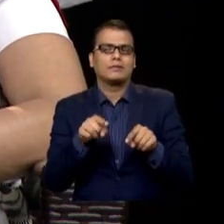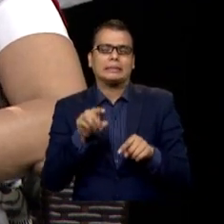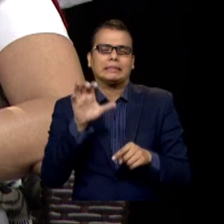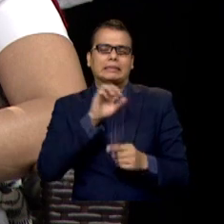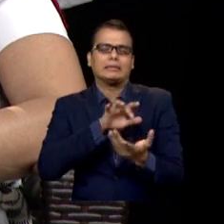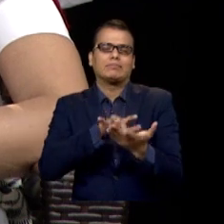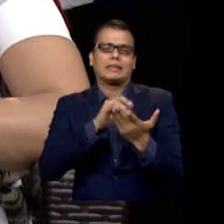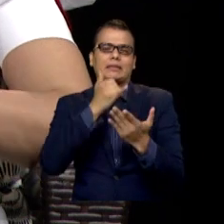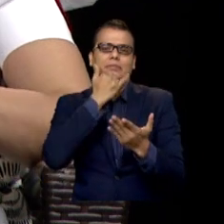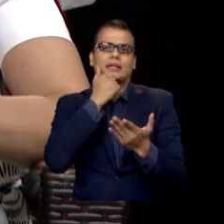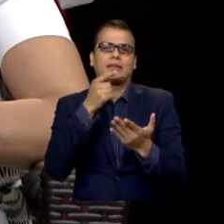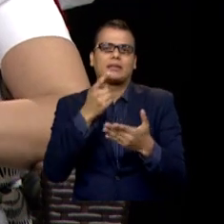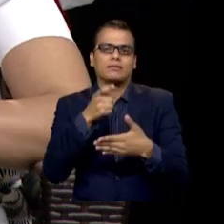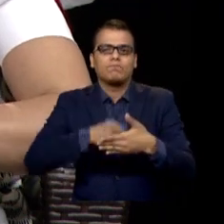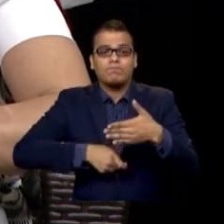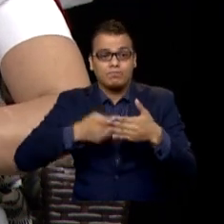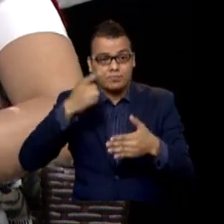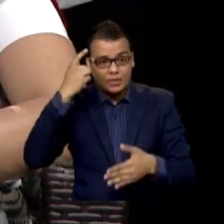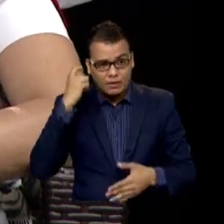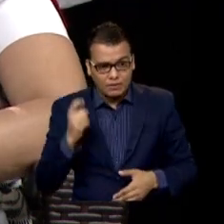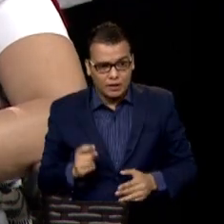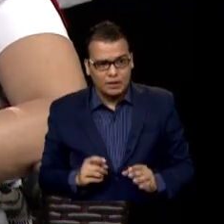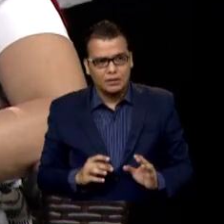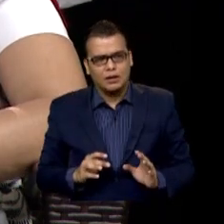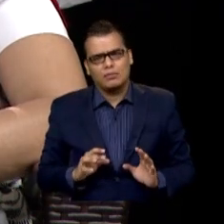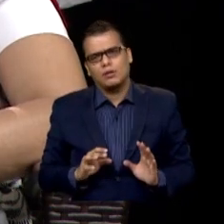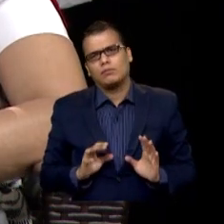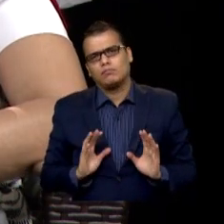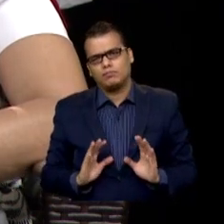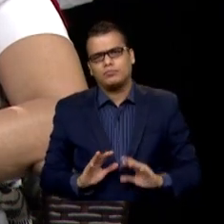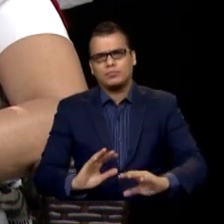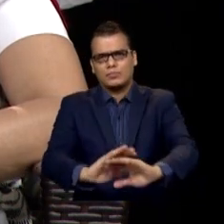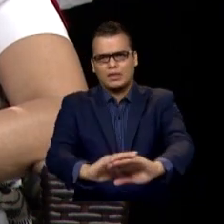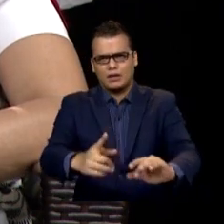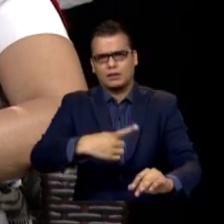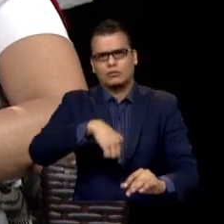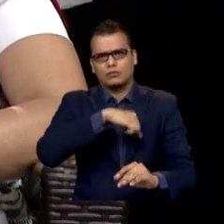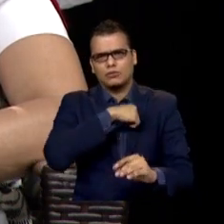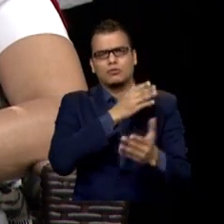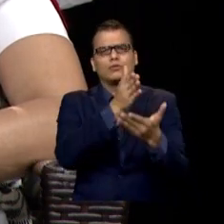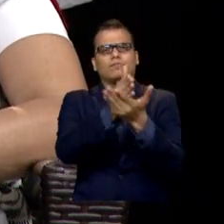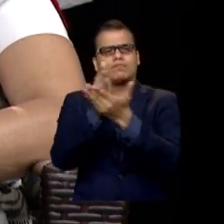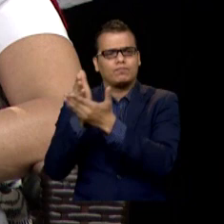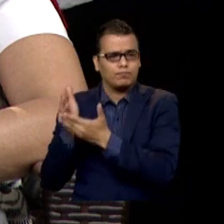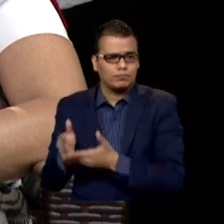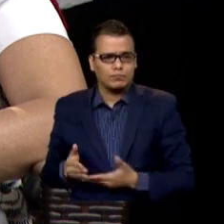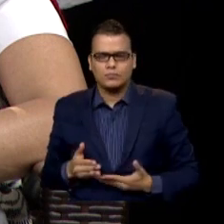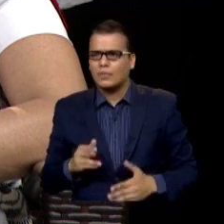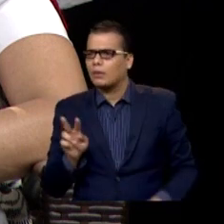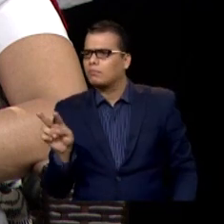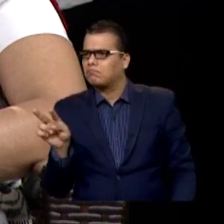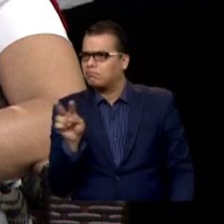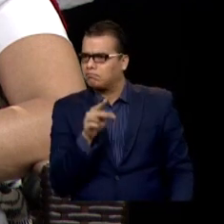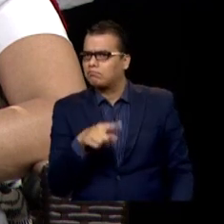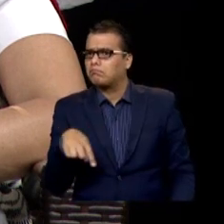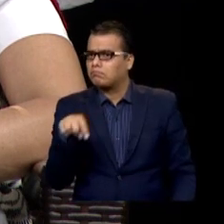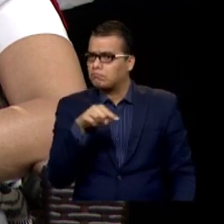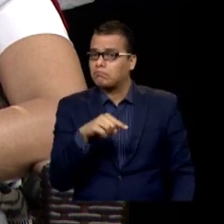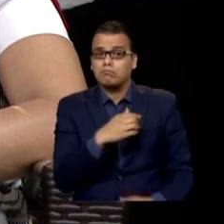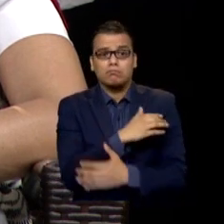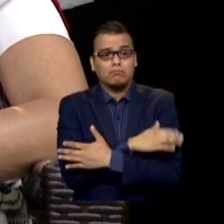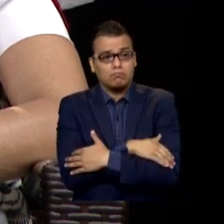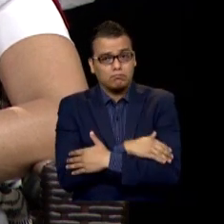resultados. Sin embargo, sí hemos evidenciado en las visitas técnicas y auditorías que están cumpliendo con los elementos de